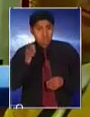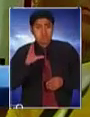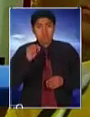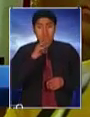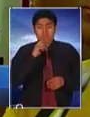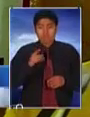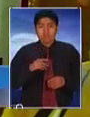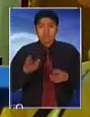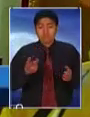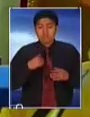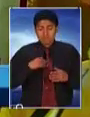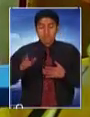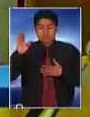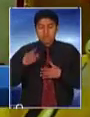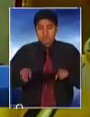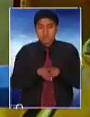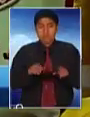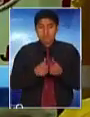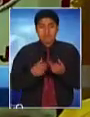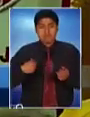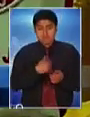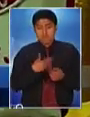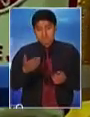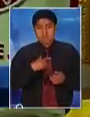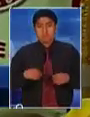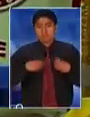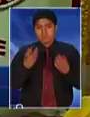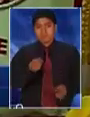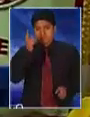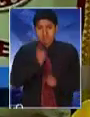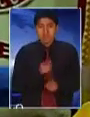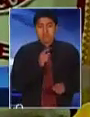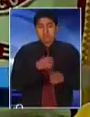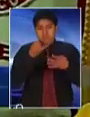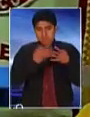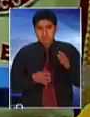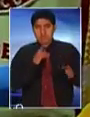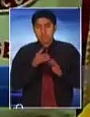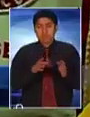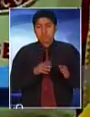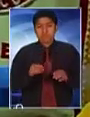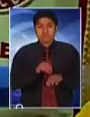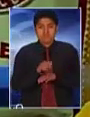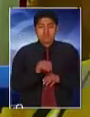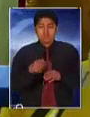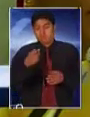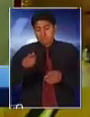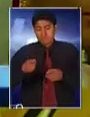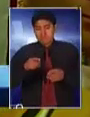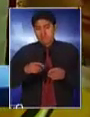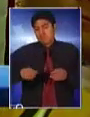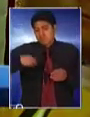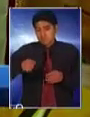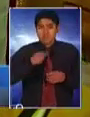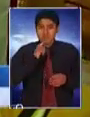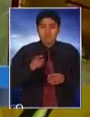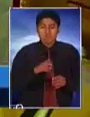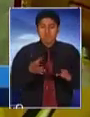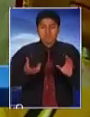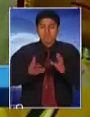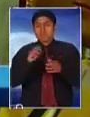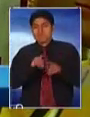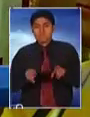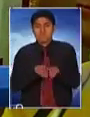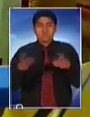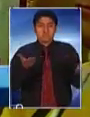del Corepro, cosa que los compromete a ellos tanto así como nosotros, la posibilidad de plantear una seria revisión de las concesiones y contratos que disturban, ¿no es cierto?,